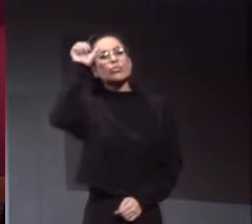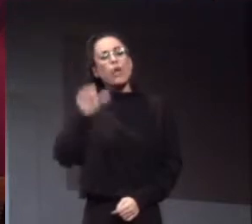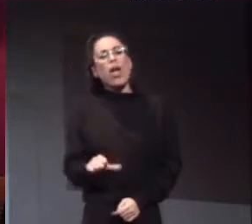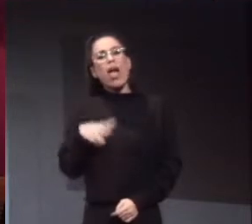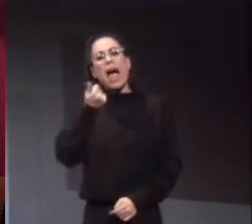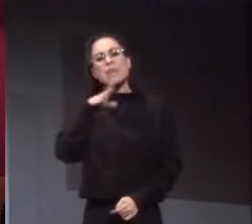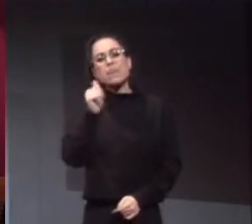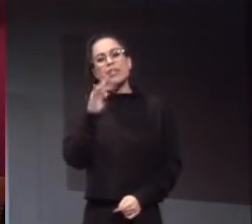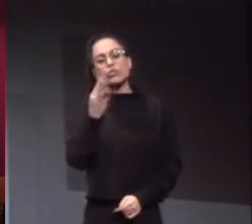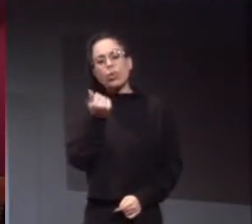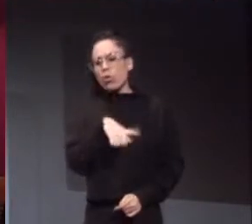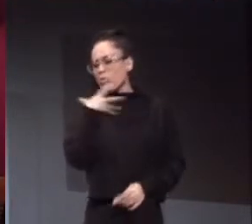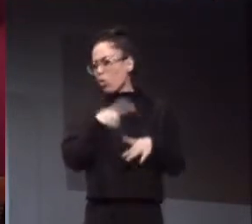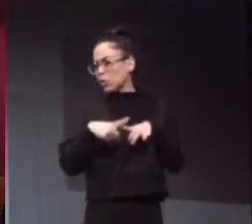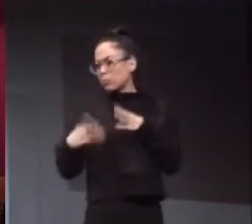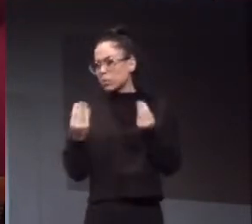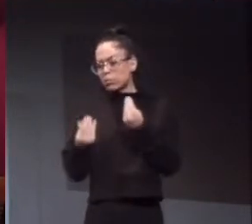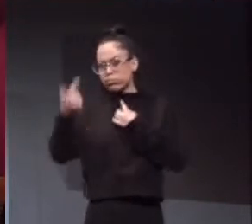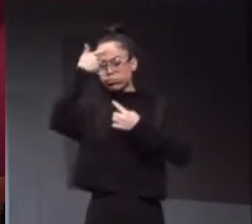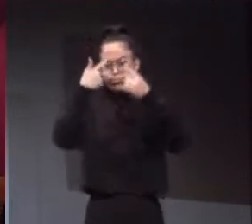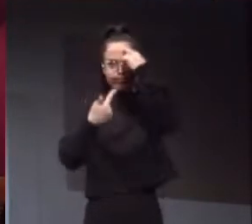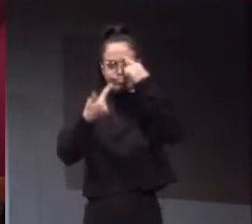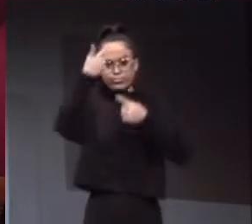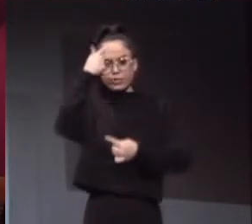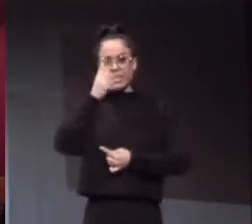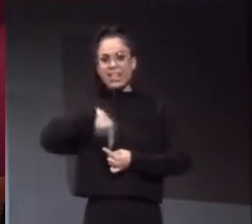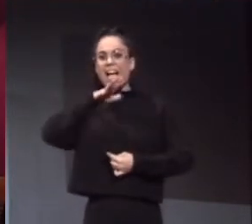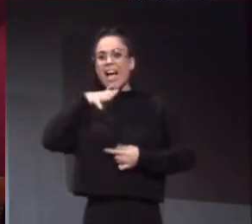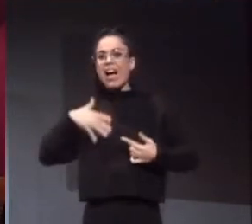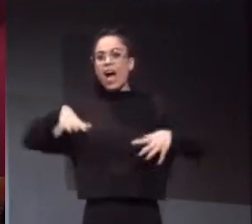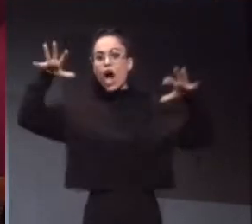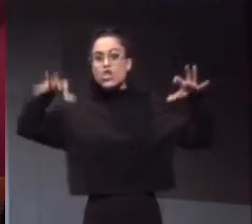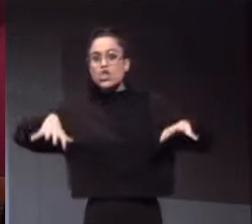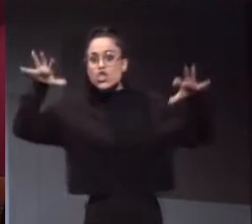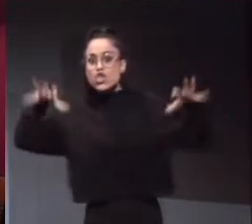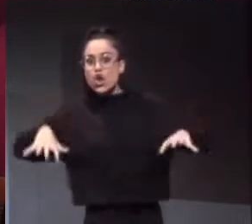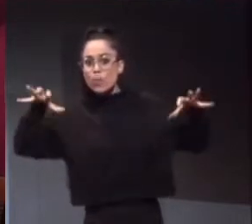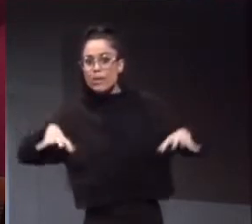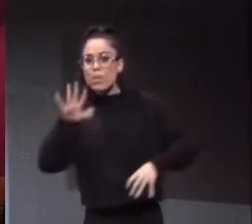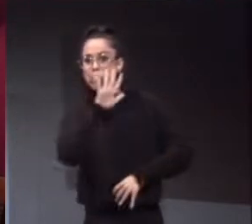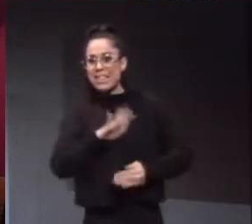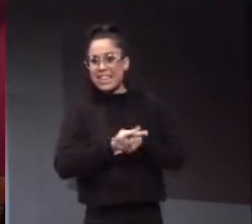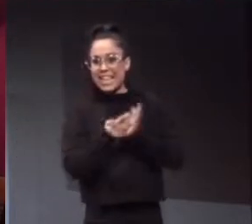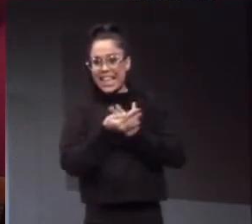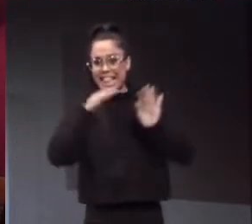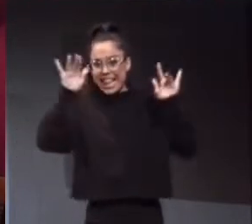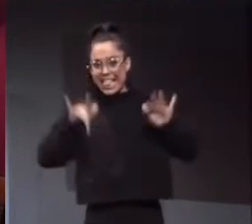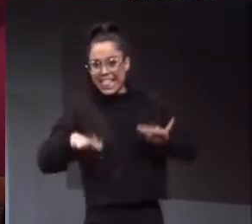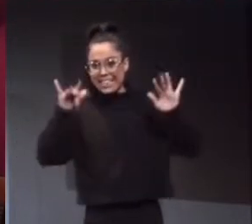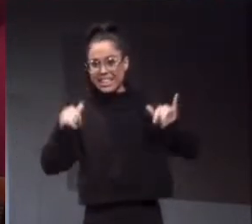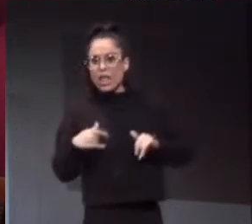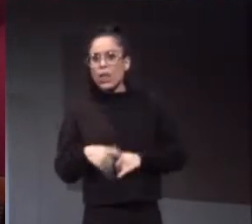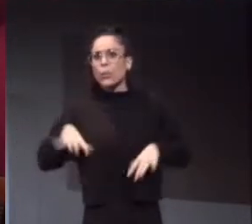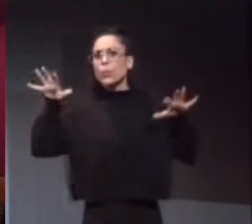además llenó la cabeza de cosas también te digo está lloviendo está acarreando yo creo que va a nevar porque hoy en día el día empezar un poco revuelto